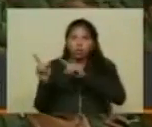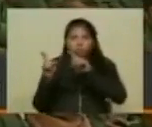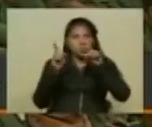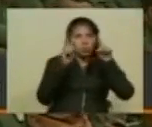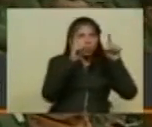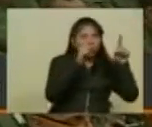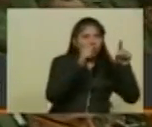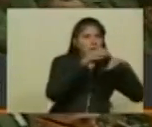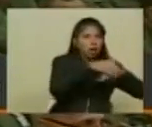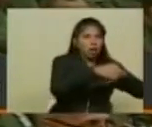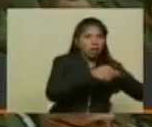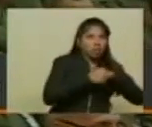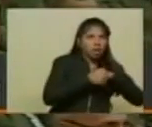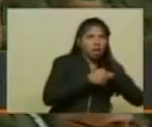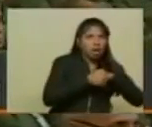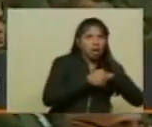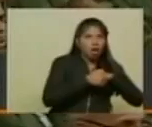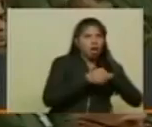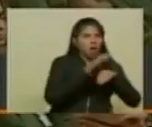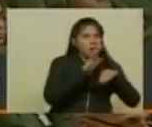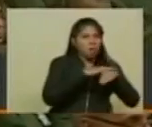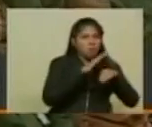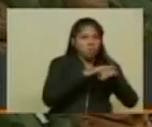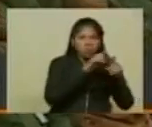Y han salido aventajados alumnos.